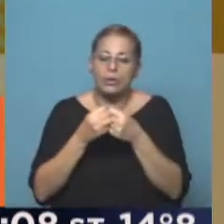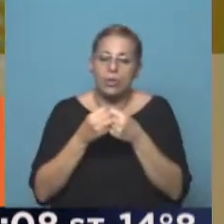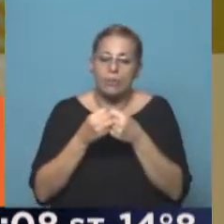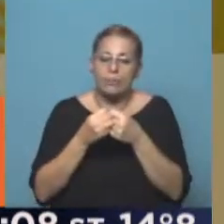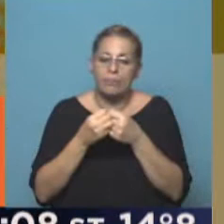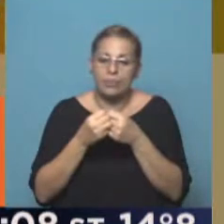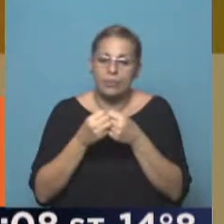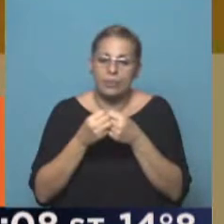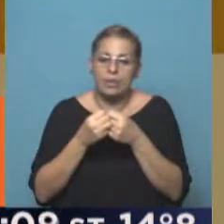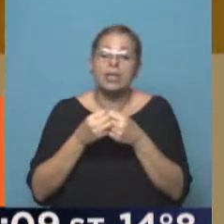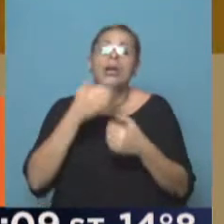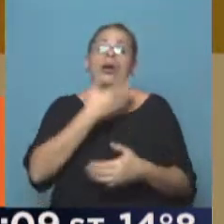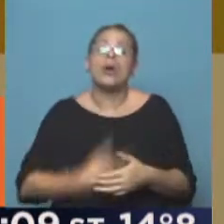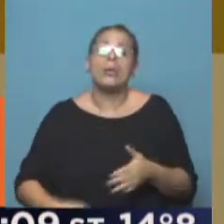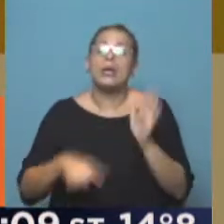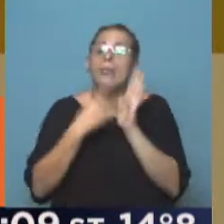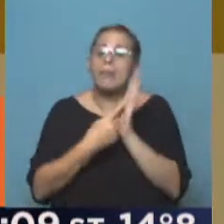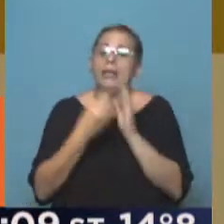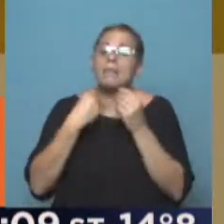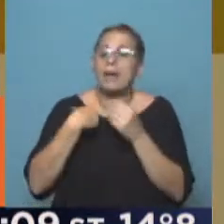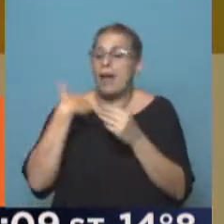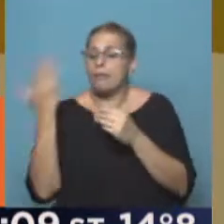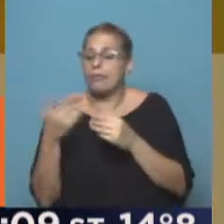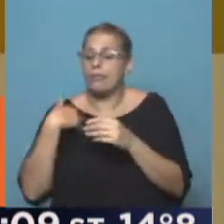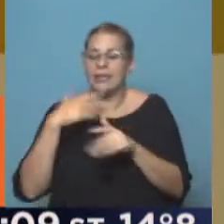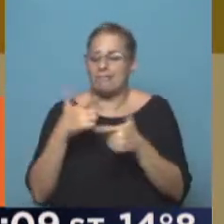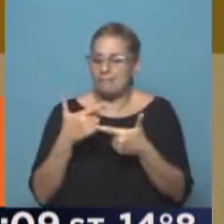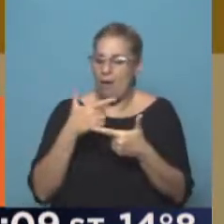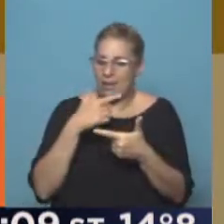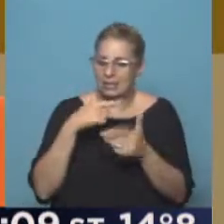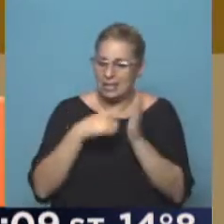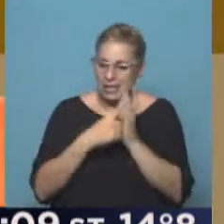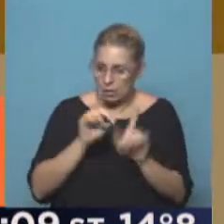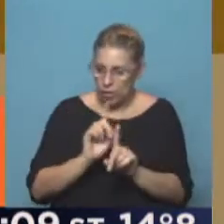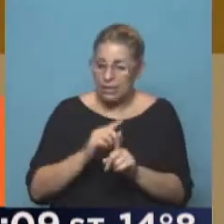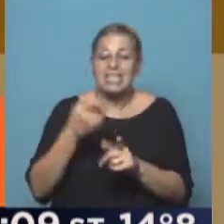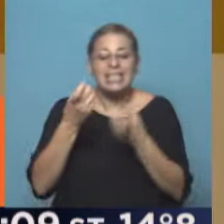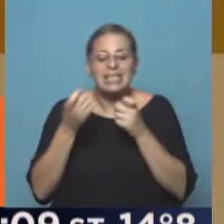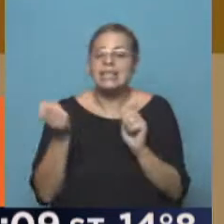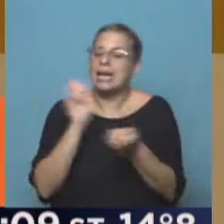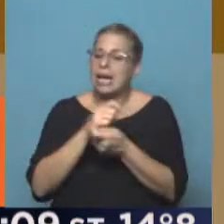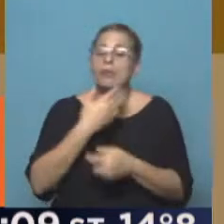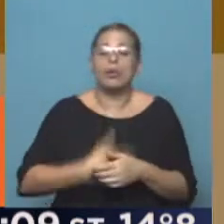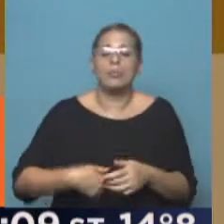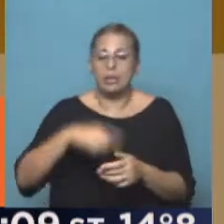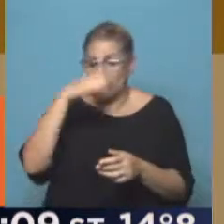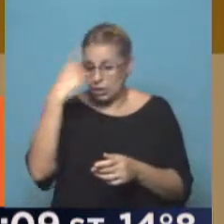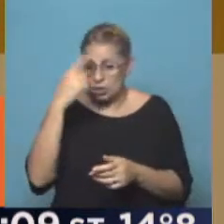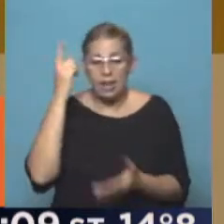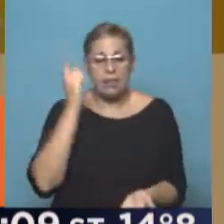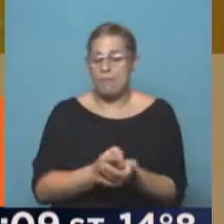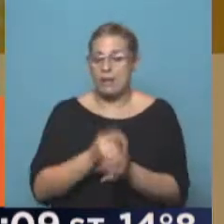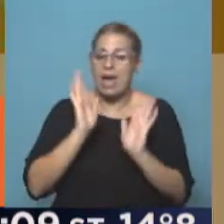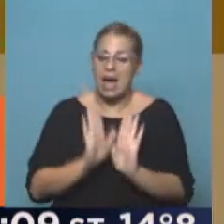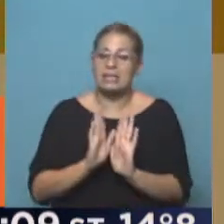obsoleto el régimen de gobierno que tenemos para el área metropolitana es inexistente requiere innovación y el gobierno nacional ha tomado la decisión de